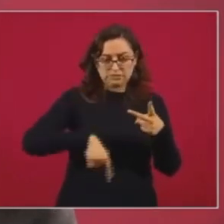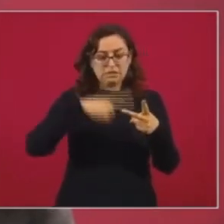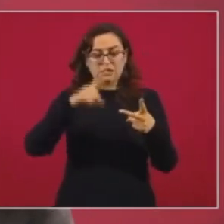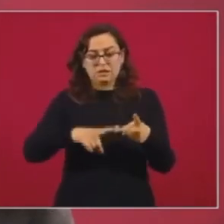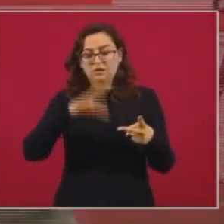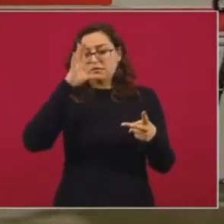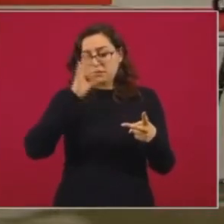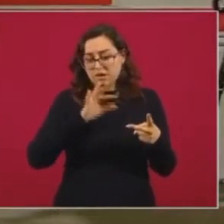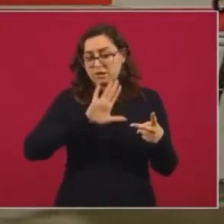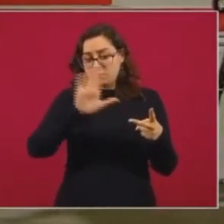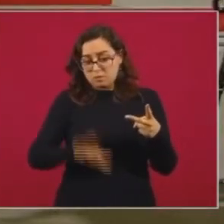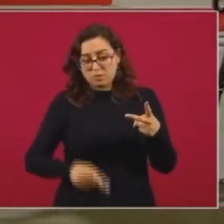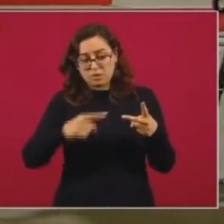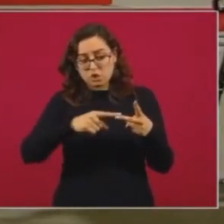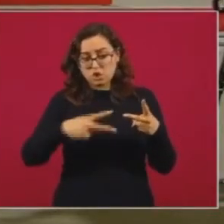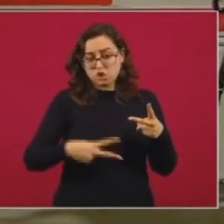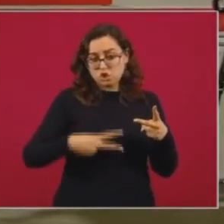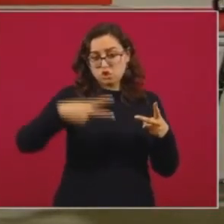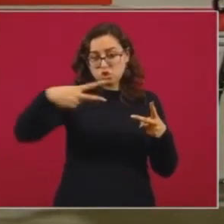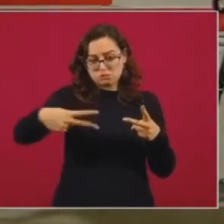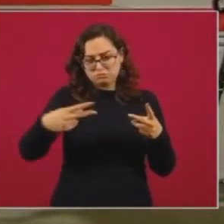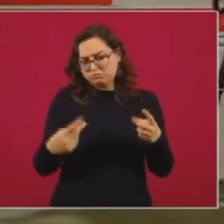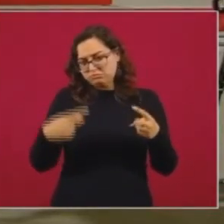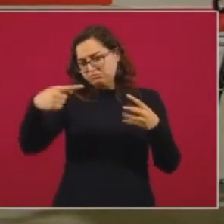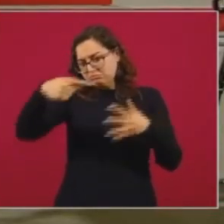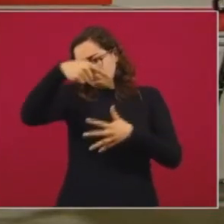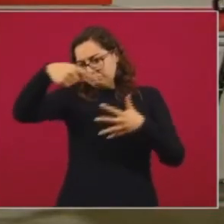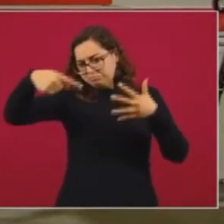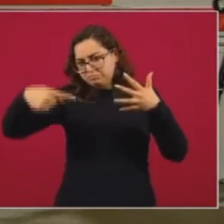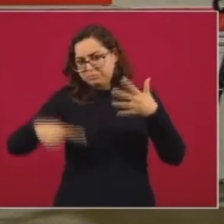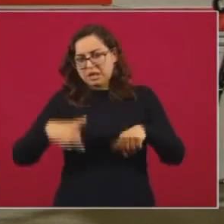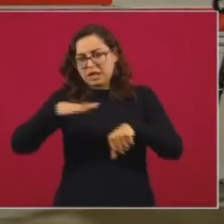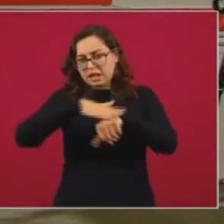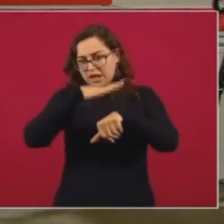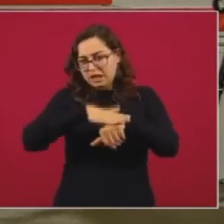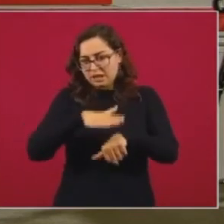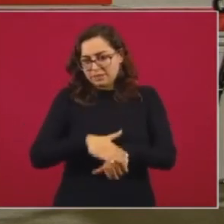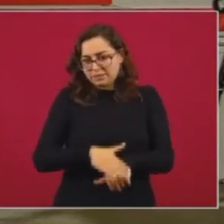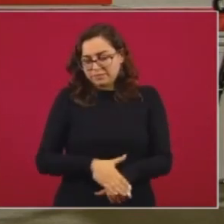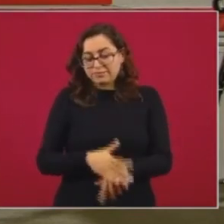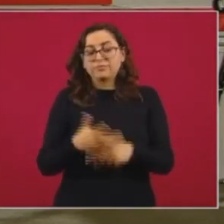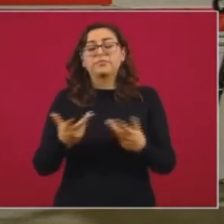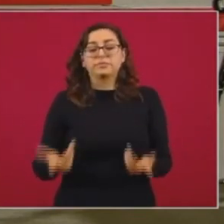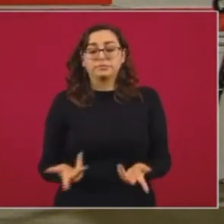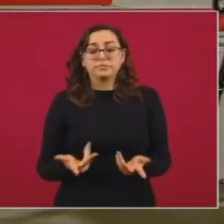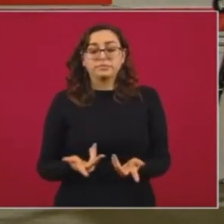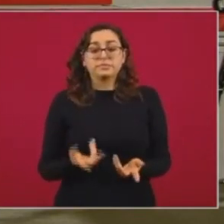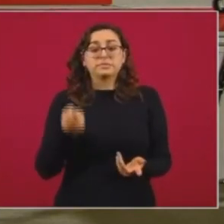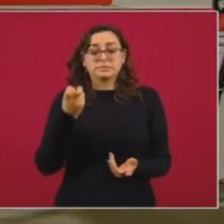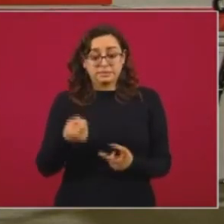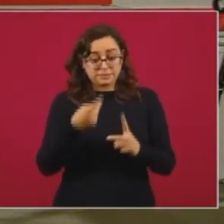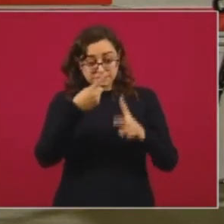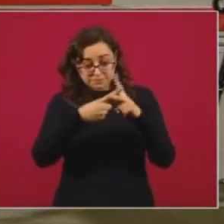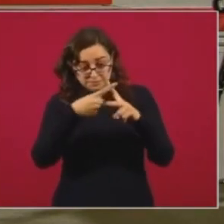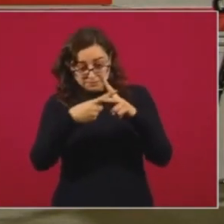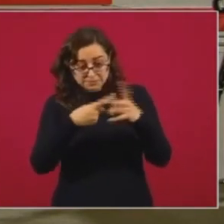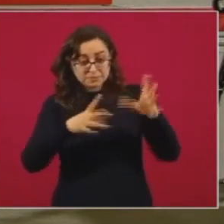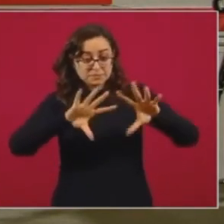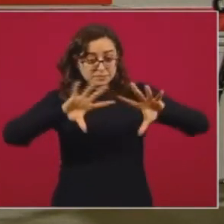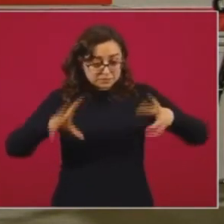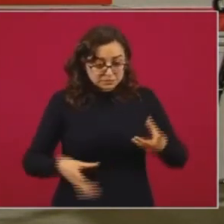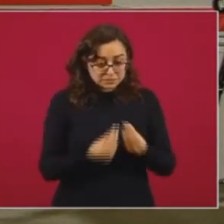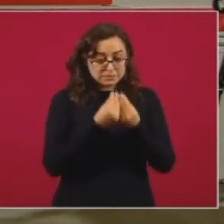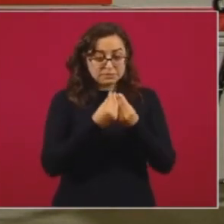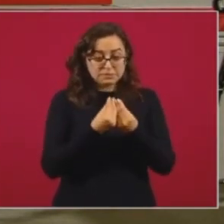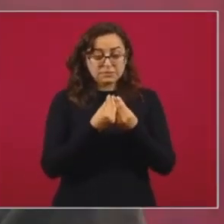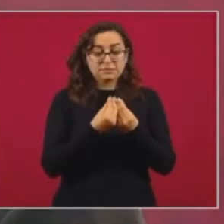mortalidad, medido por 2 indicadores, etcétera. El instrumento lo que permite es una medida universal para